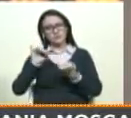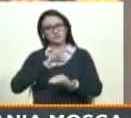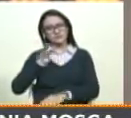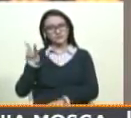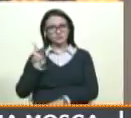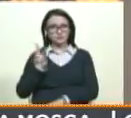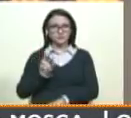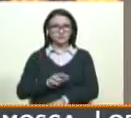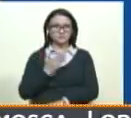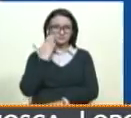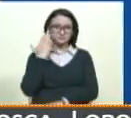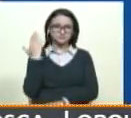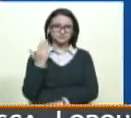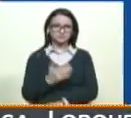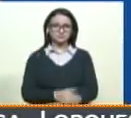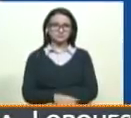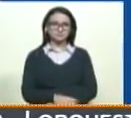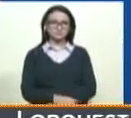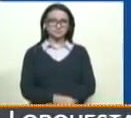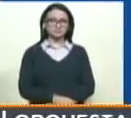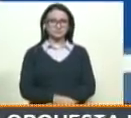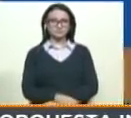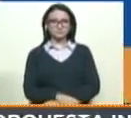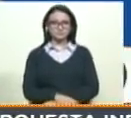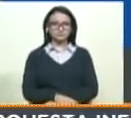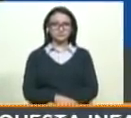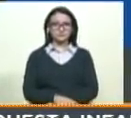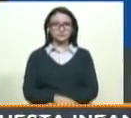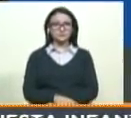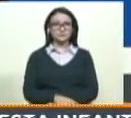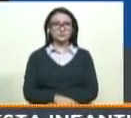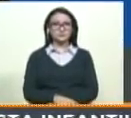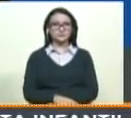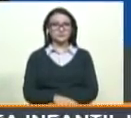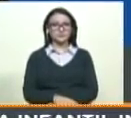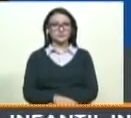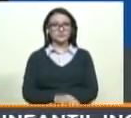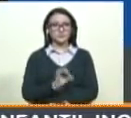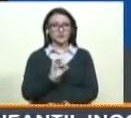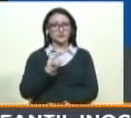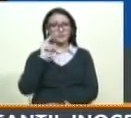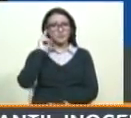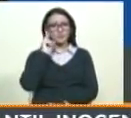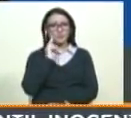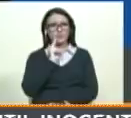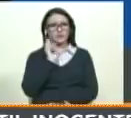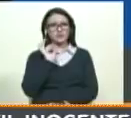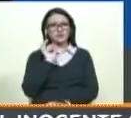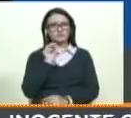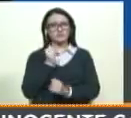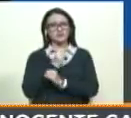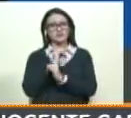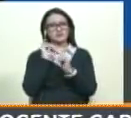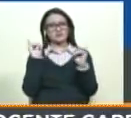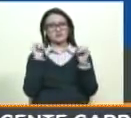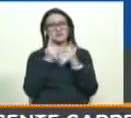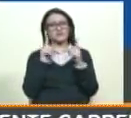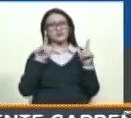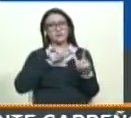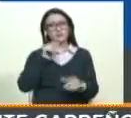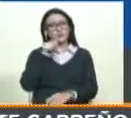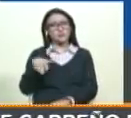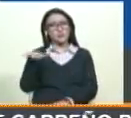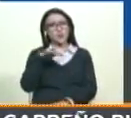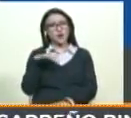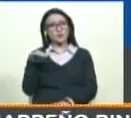Escuchemos. Es una pugna histórica. El bolivarianismo, la libertad, la soberanía de nuestros pueblos versus